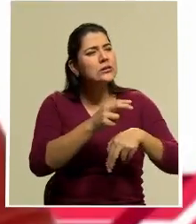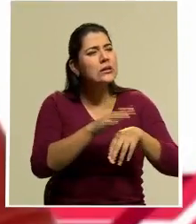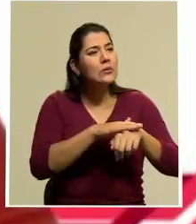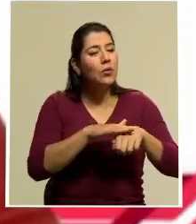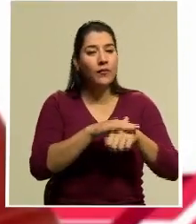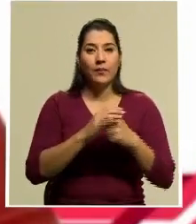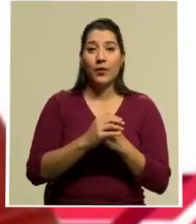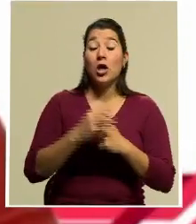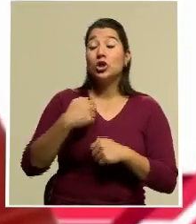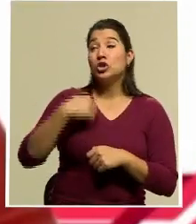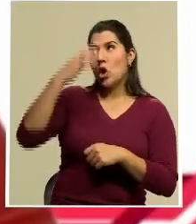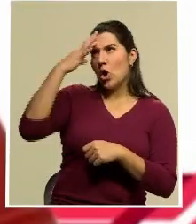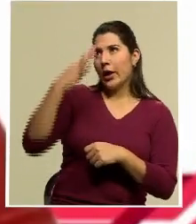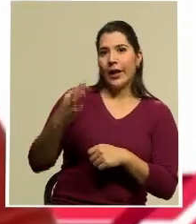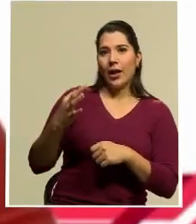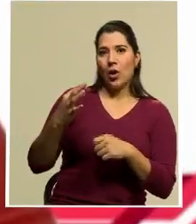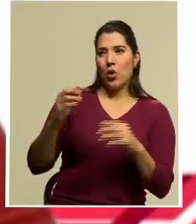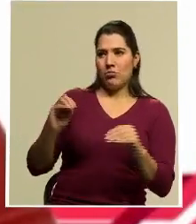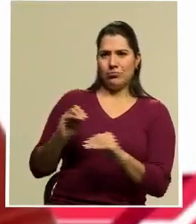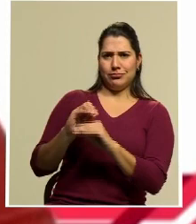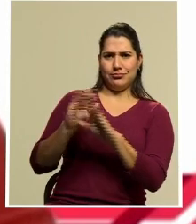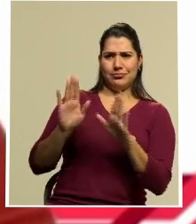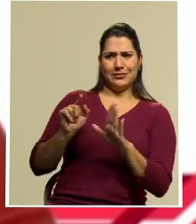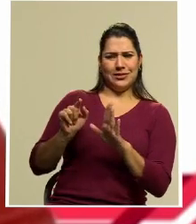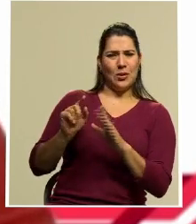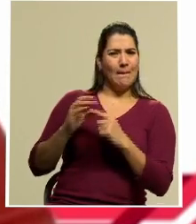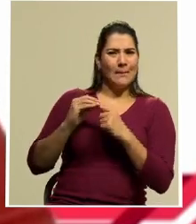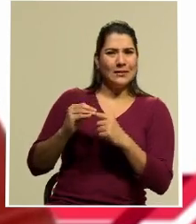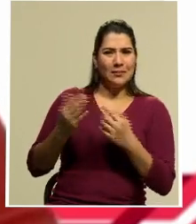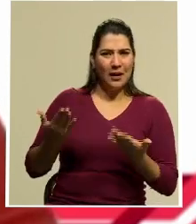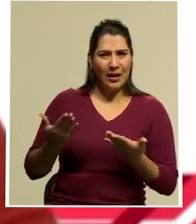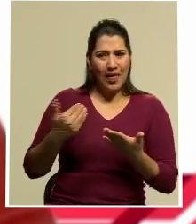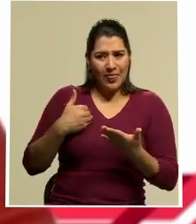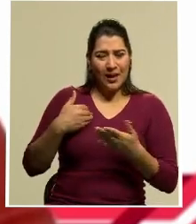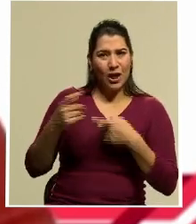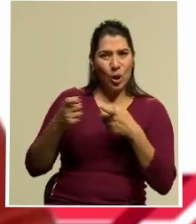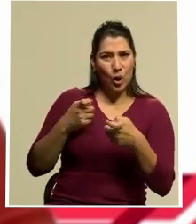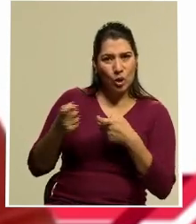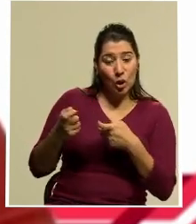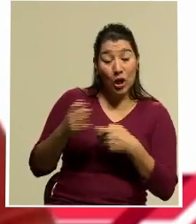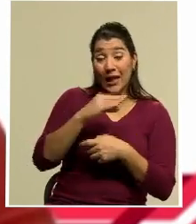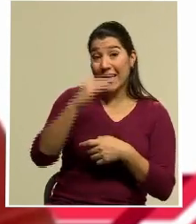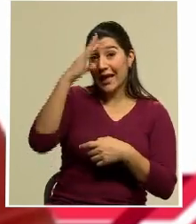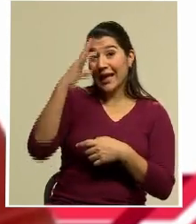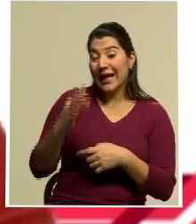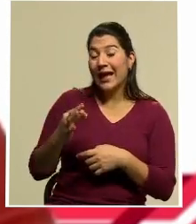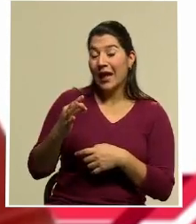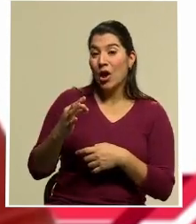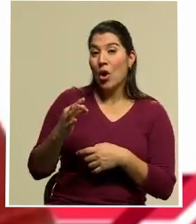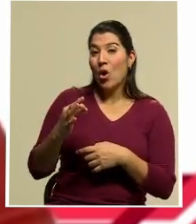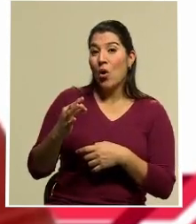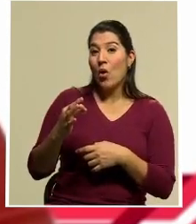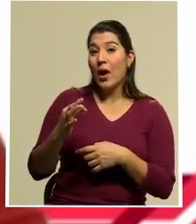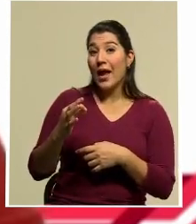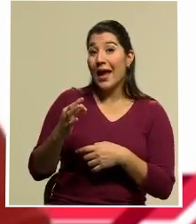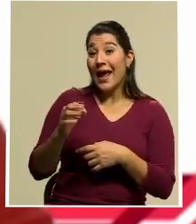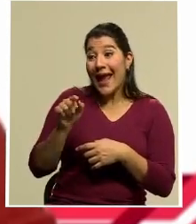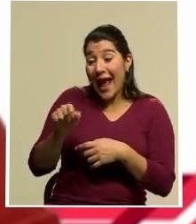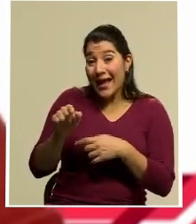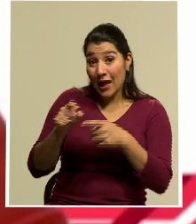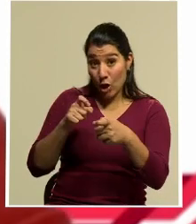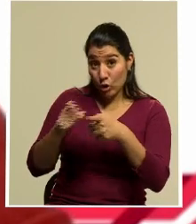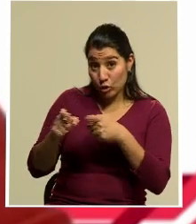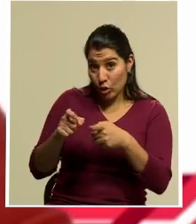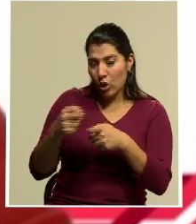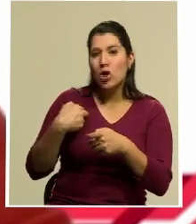Bueno, yo siento que la transparencia es lo fundamental, el sistema de controles, y creo que necesariamente en esos órganos de control hay